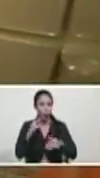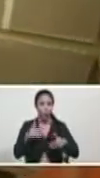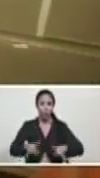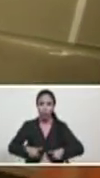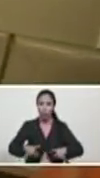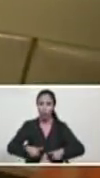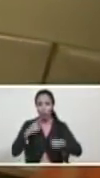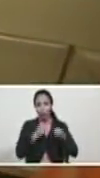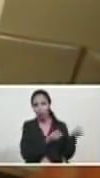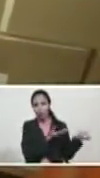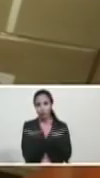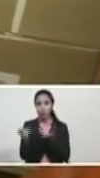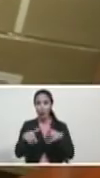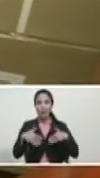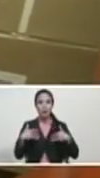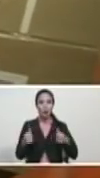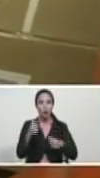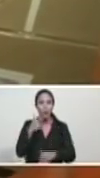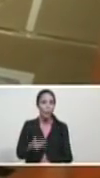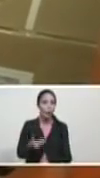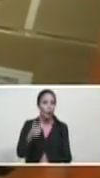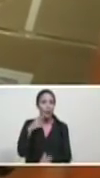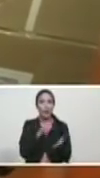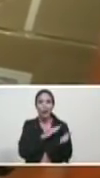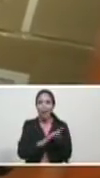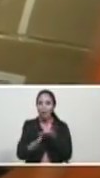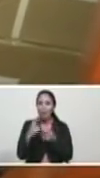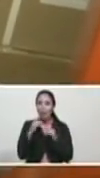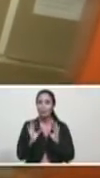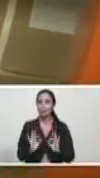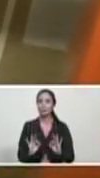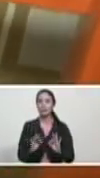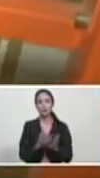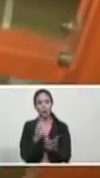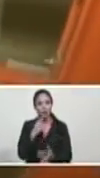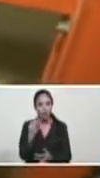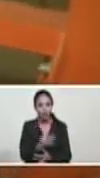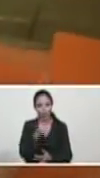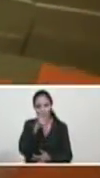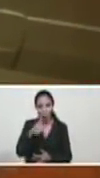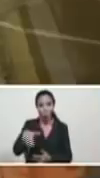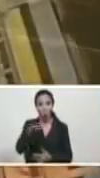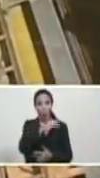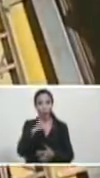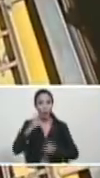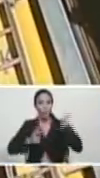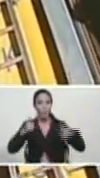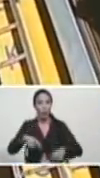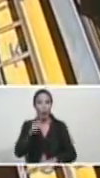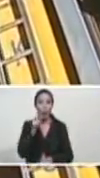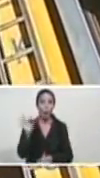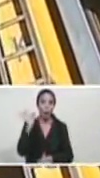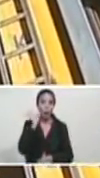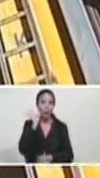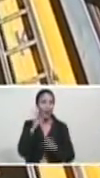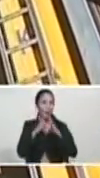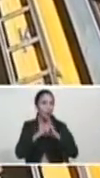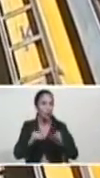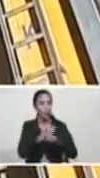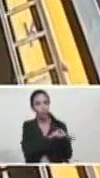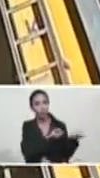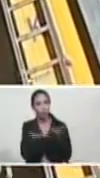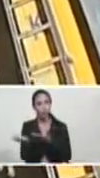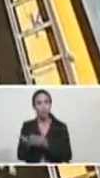para que la salud gratuita de calidad llegue de verdad a los trabajadores, a las trabajadoras, a todo el pueblo en general.